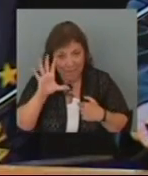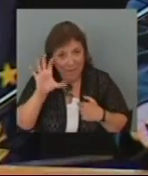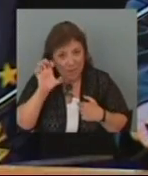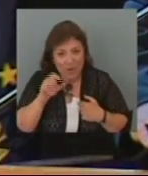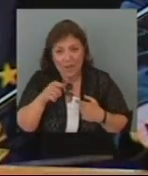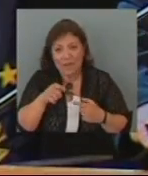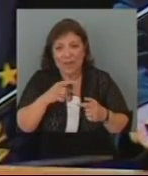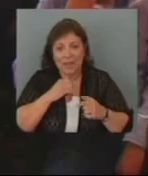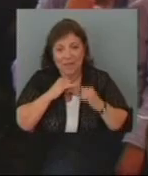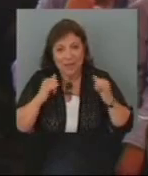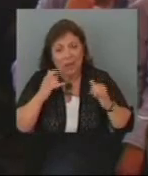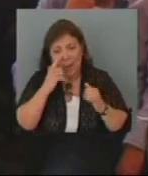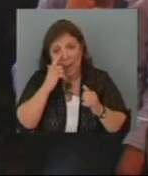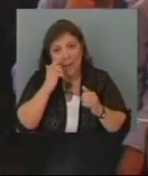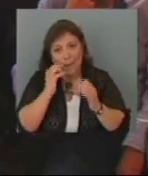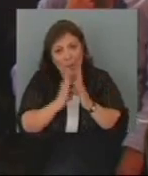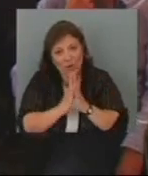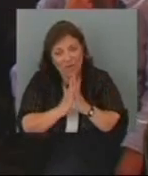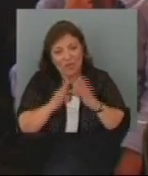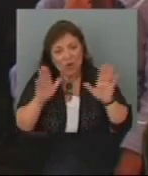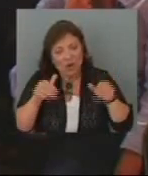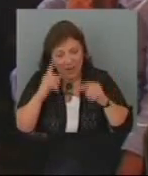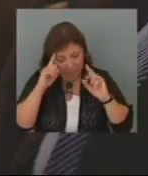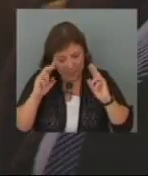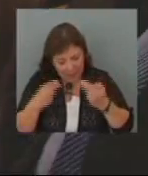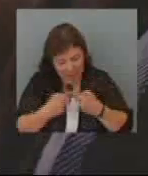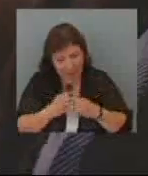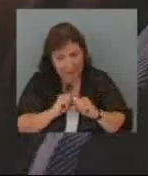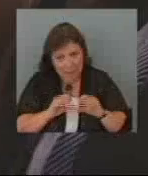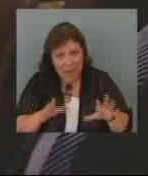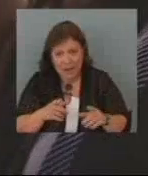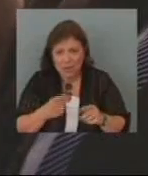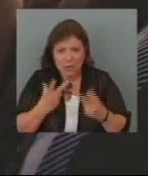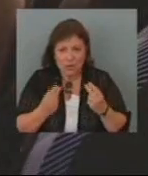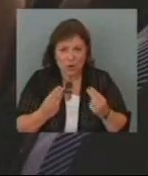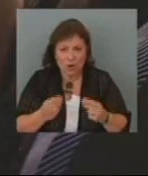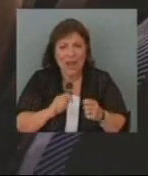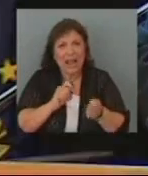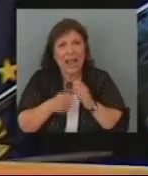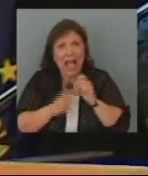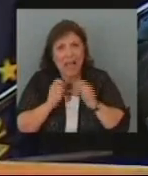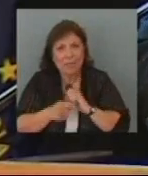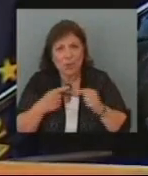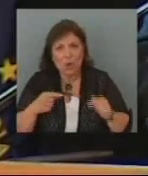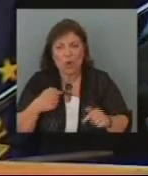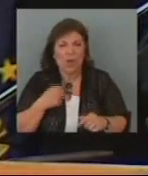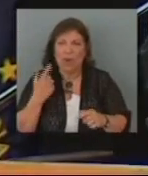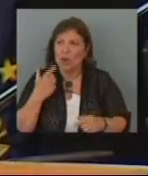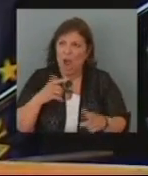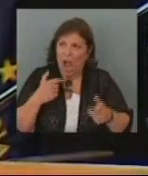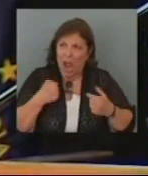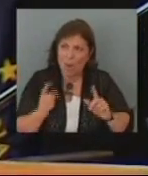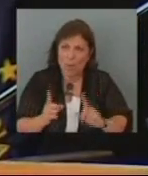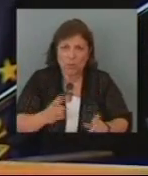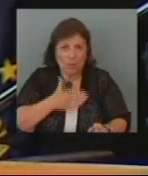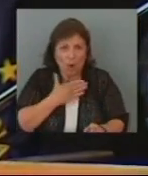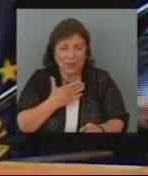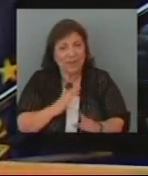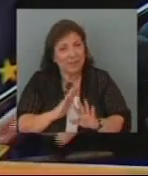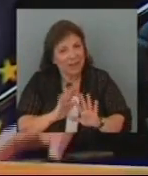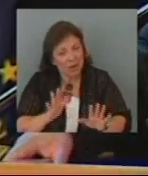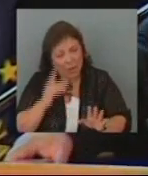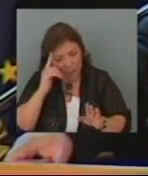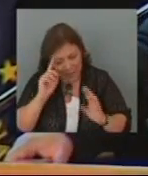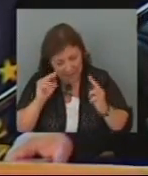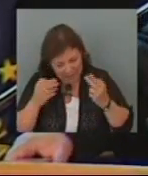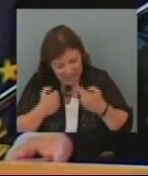llamó a hacer una autocrítica e hizo referencia a la resistencia a los cambios marcados por la reestructura de la policía. Y en ese movimiento,